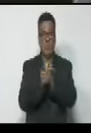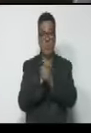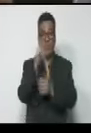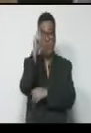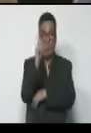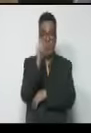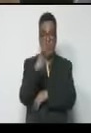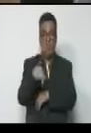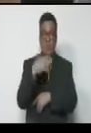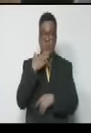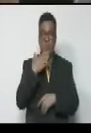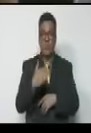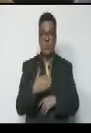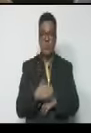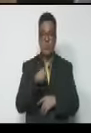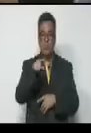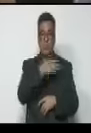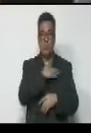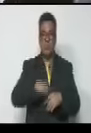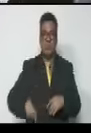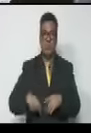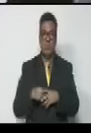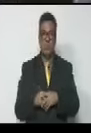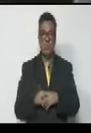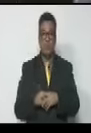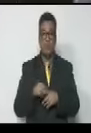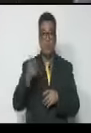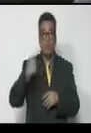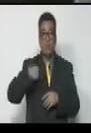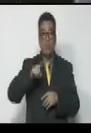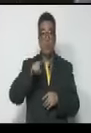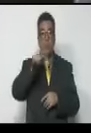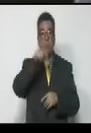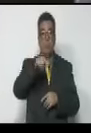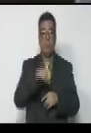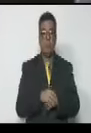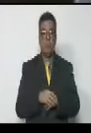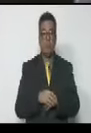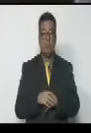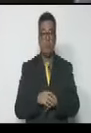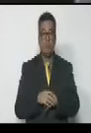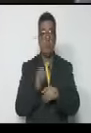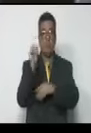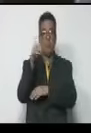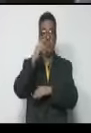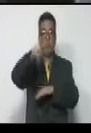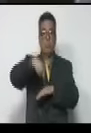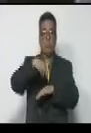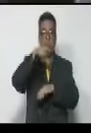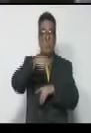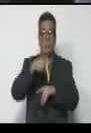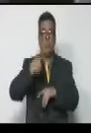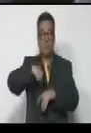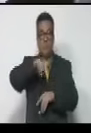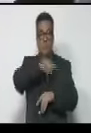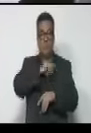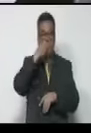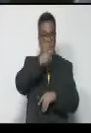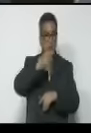diputados, y así lo solicito, señor presidente, debemos querellarnos como Parlamento defensor de nuestro